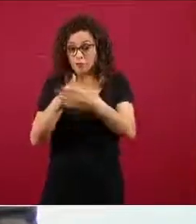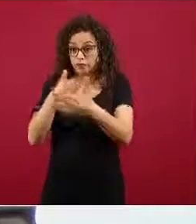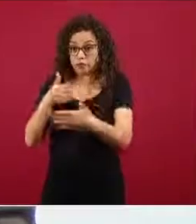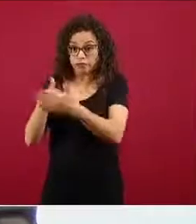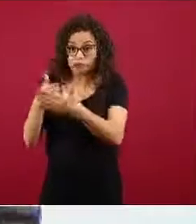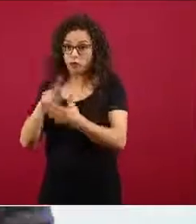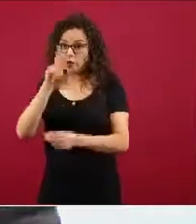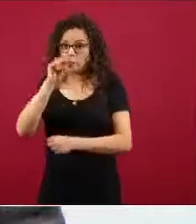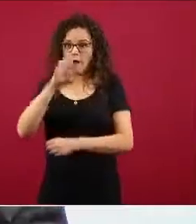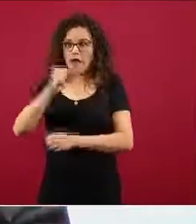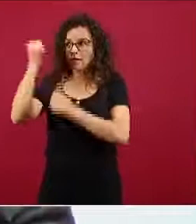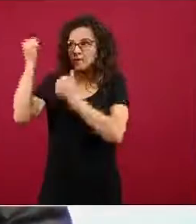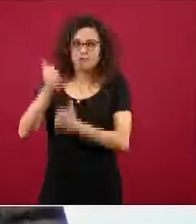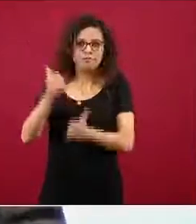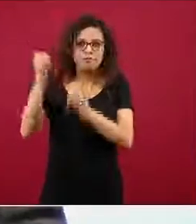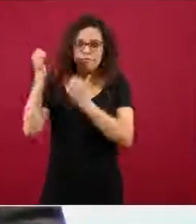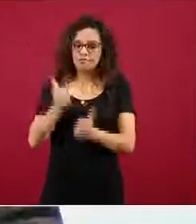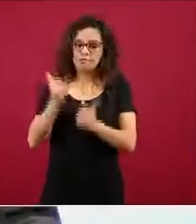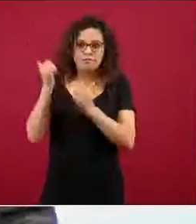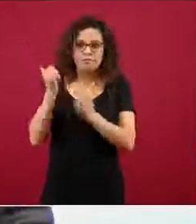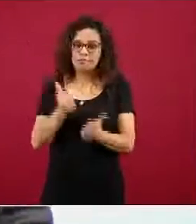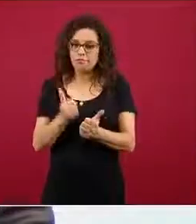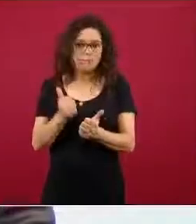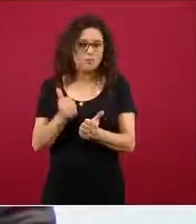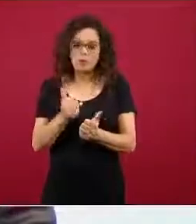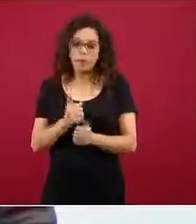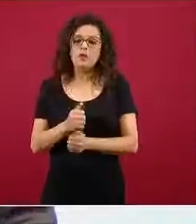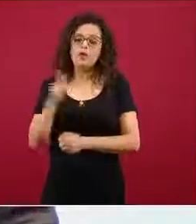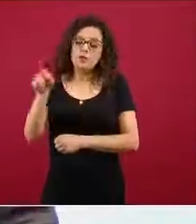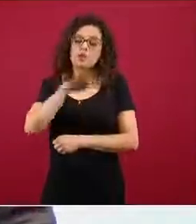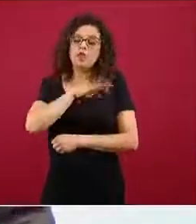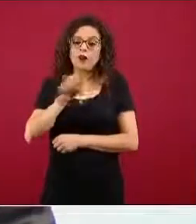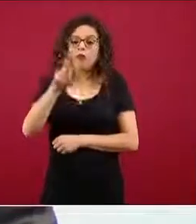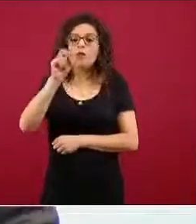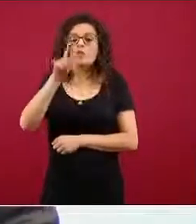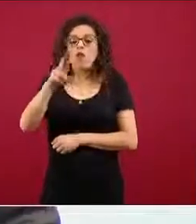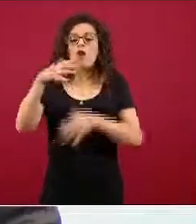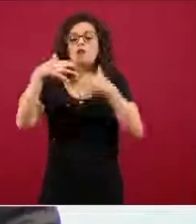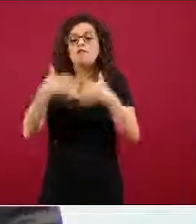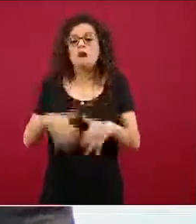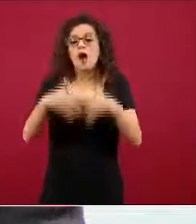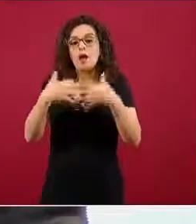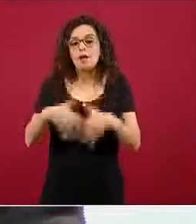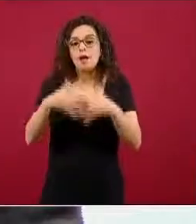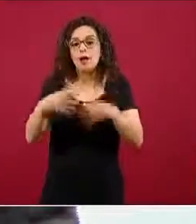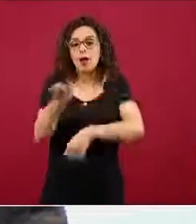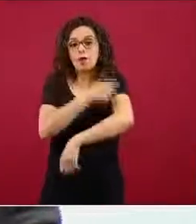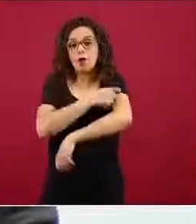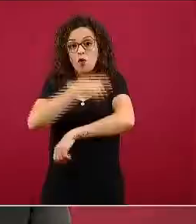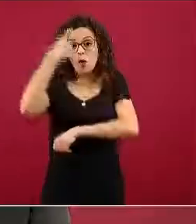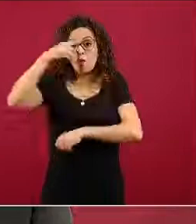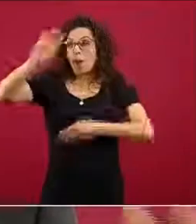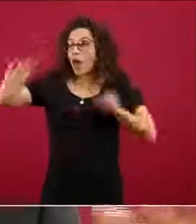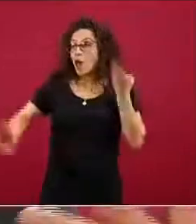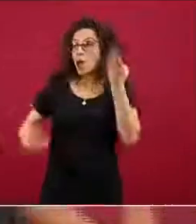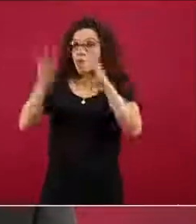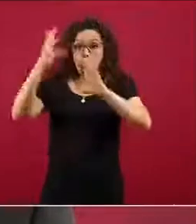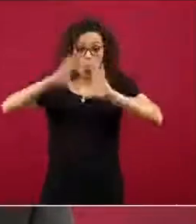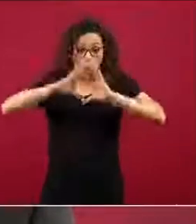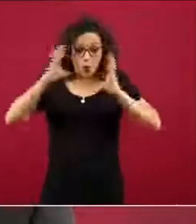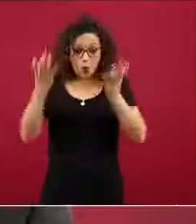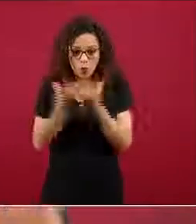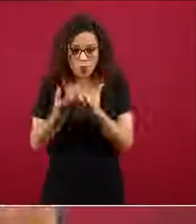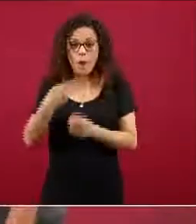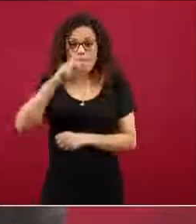limitante podría ser la velocidad de fabricación de las vacunas en el mundo, pero el Gobierno de México, conforme